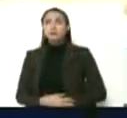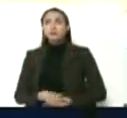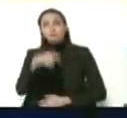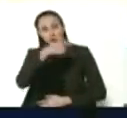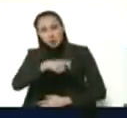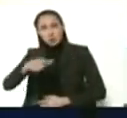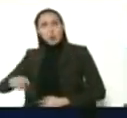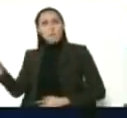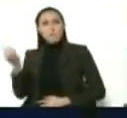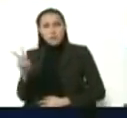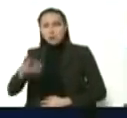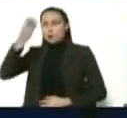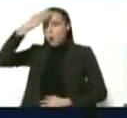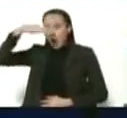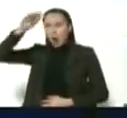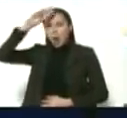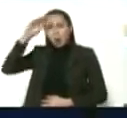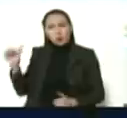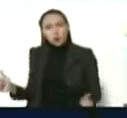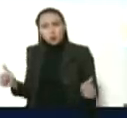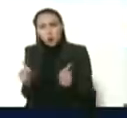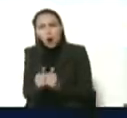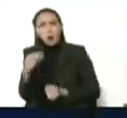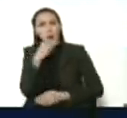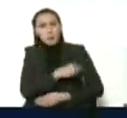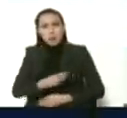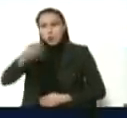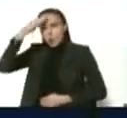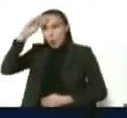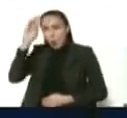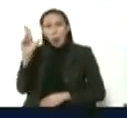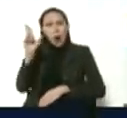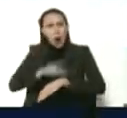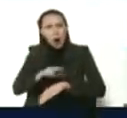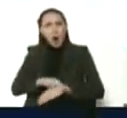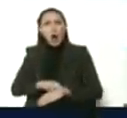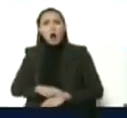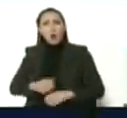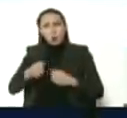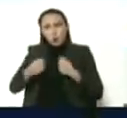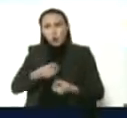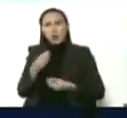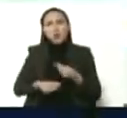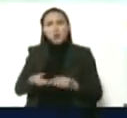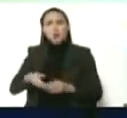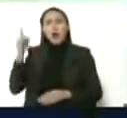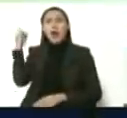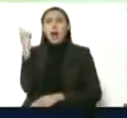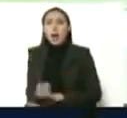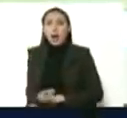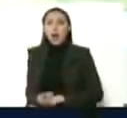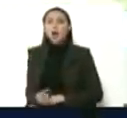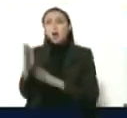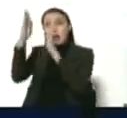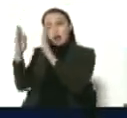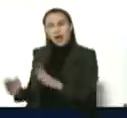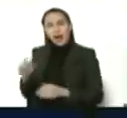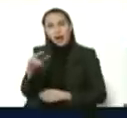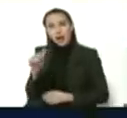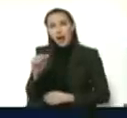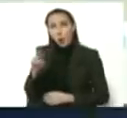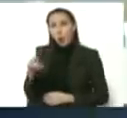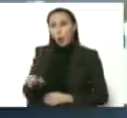venezolanos, cubanos, la misión cubana que ha sido reforzada gracias a la orden de Raúl y de